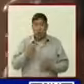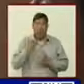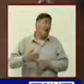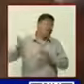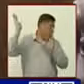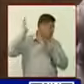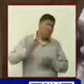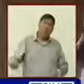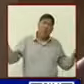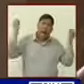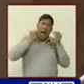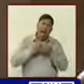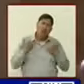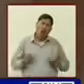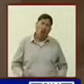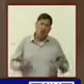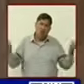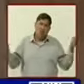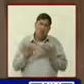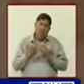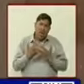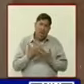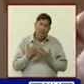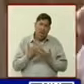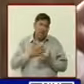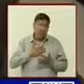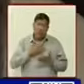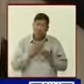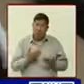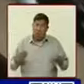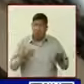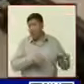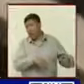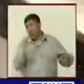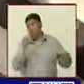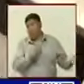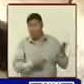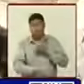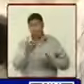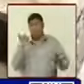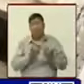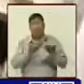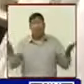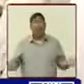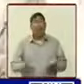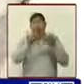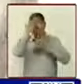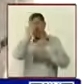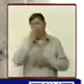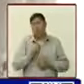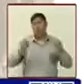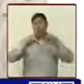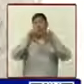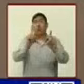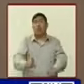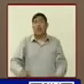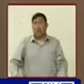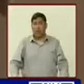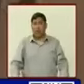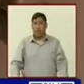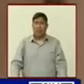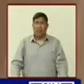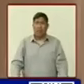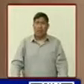tarde? Peor más, con eso. Más miedo estoy porque me he sacado todas mis cosas de afuera. Estoy. Ahora, ¿dónde voy a dormir? Está la cosa.